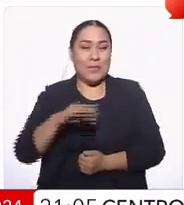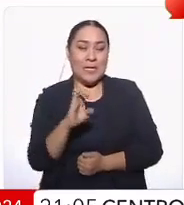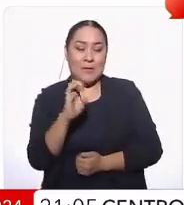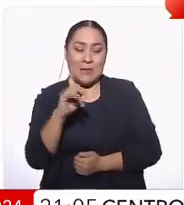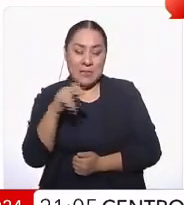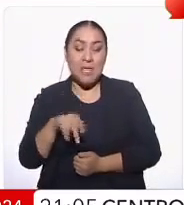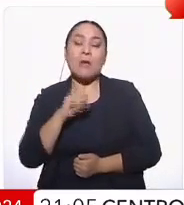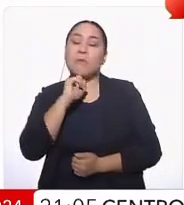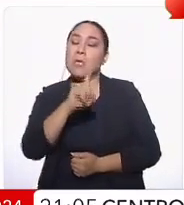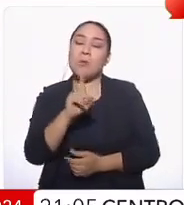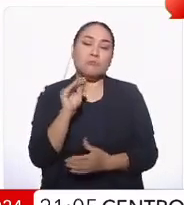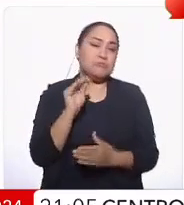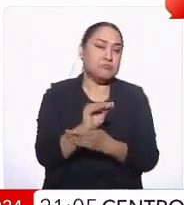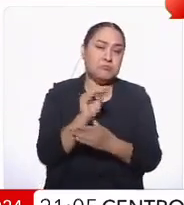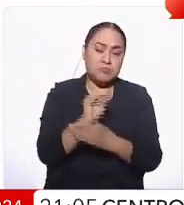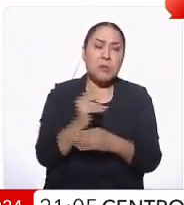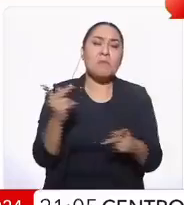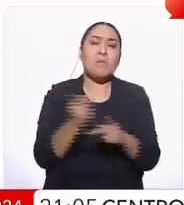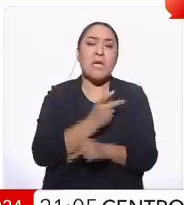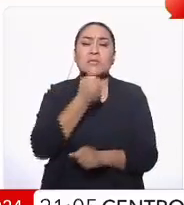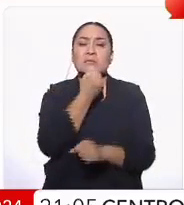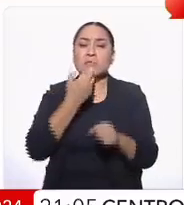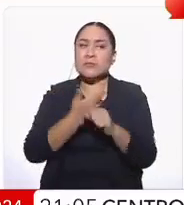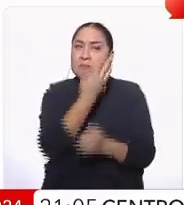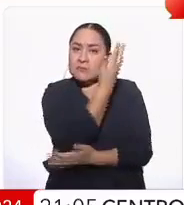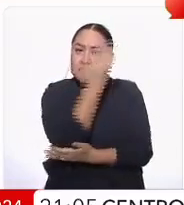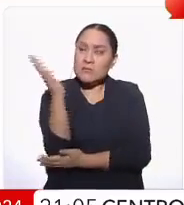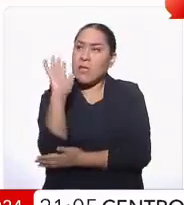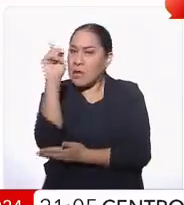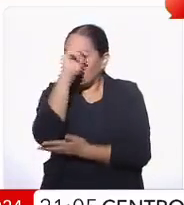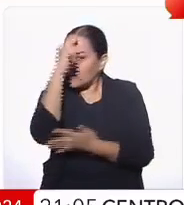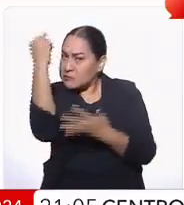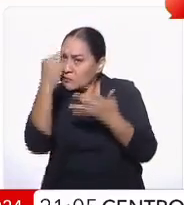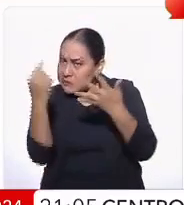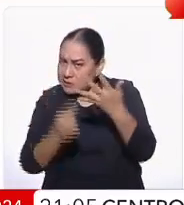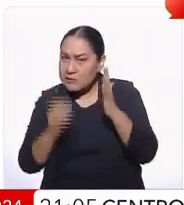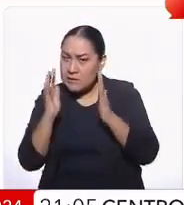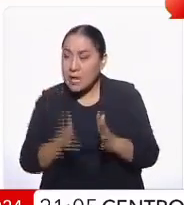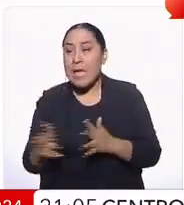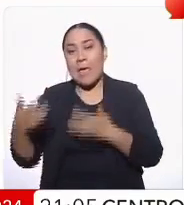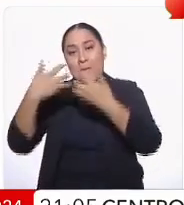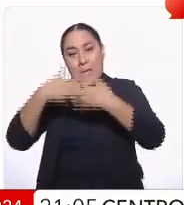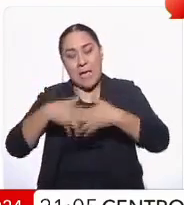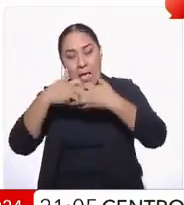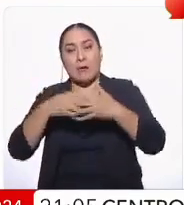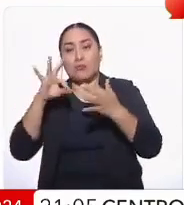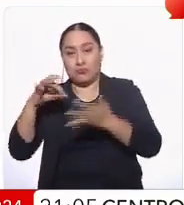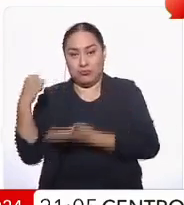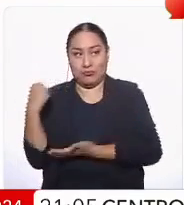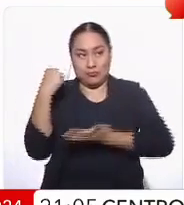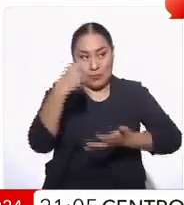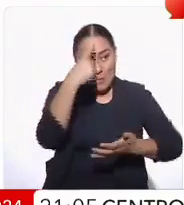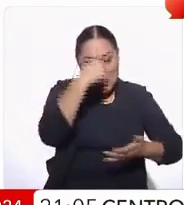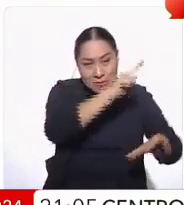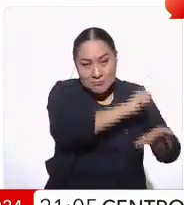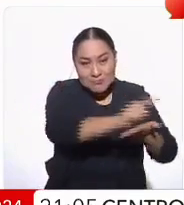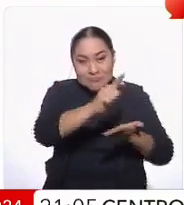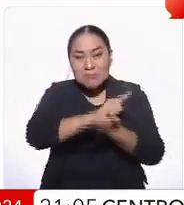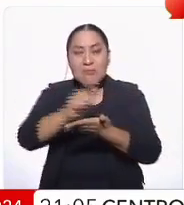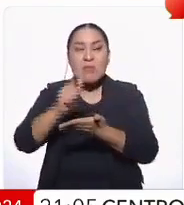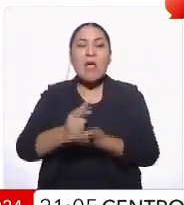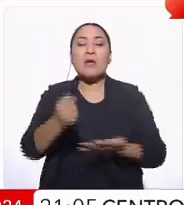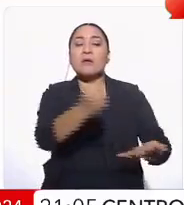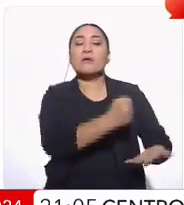ha ignorado las recomendaciones de la Secretaría de Medio Ambiente y en lugar de que la empresa destinara dinero a la remediación, lo ha